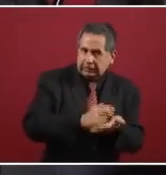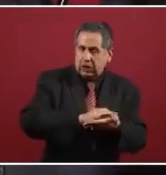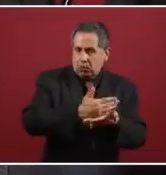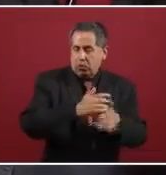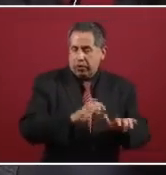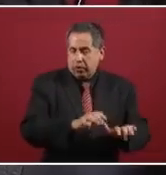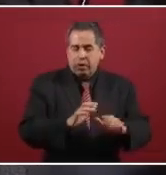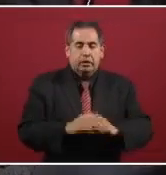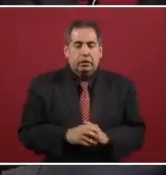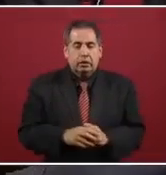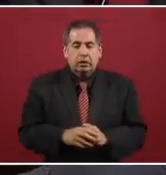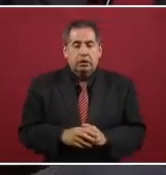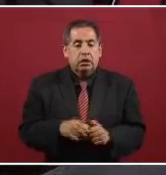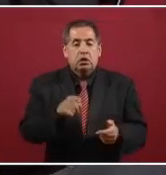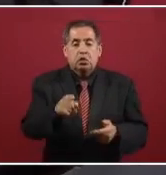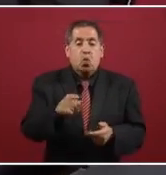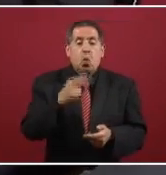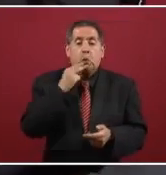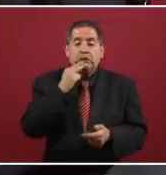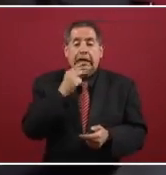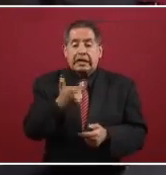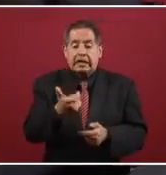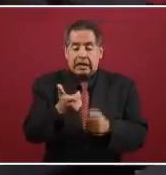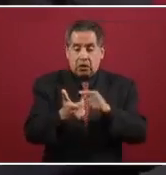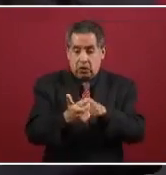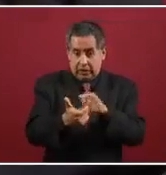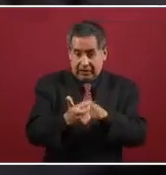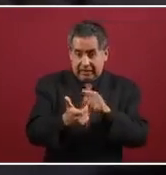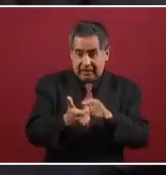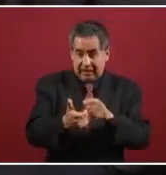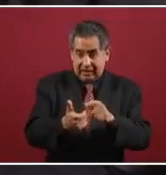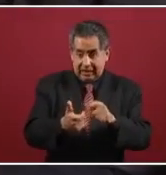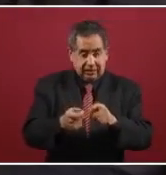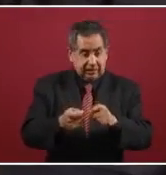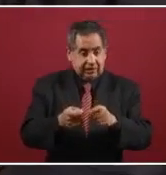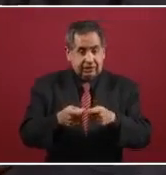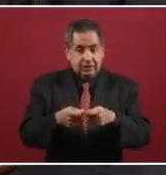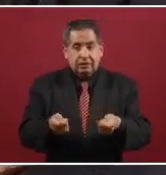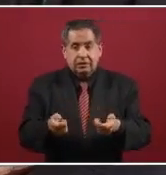y solo puedes utilizar el dinero en